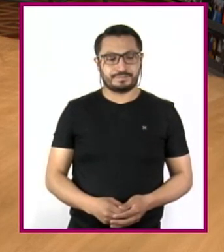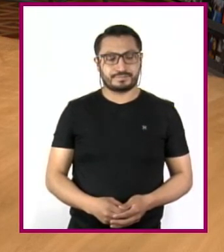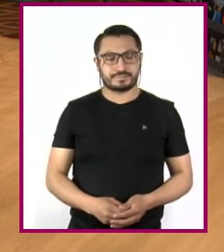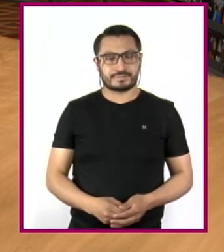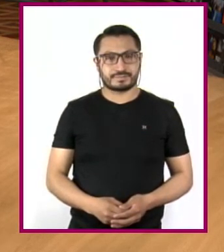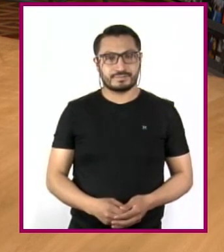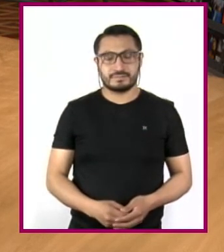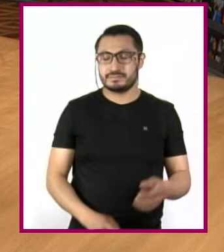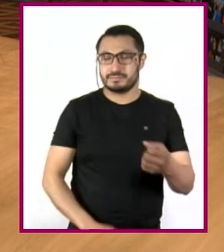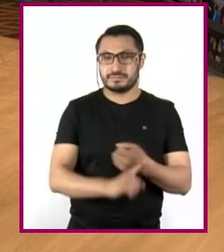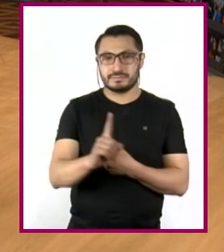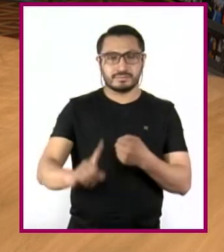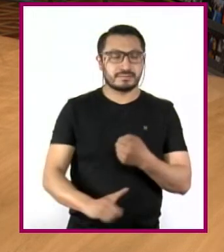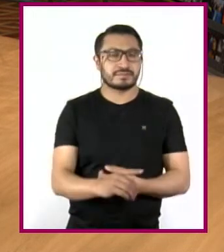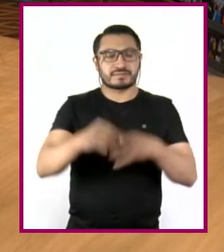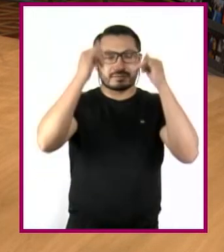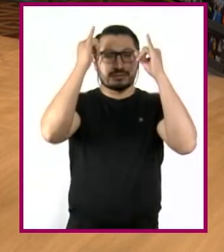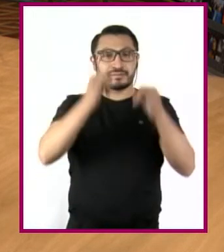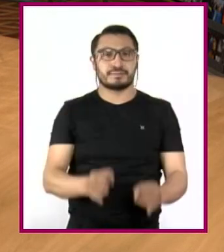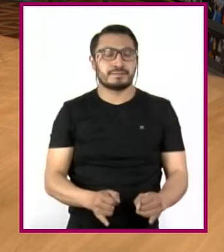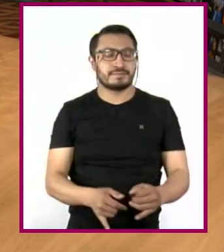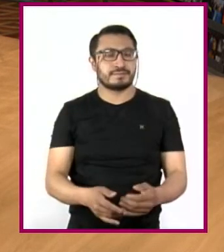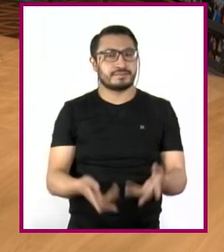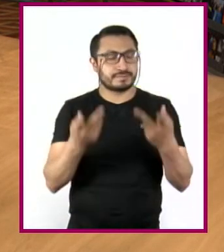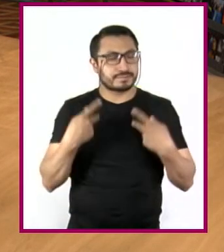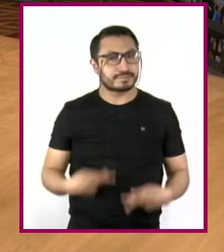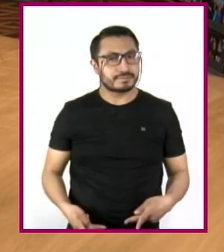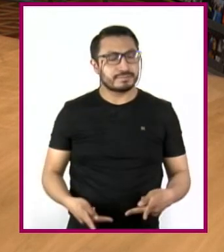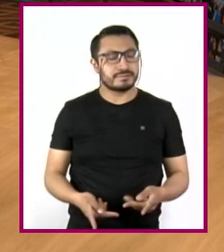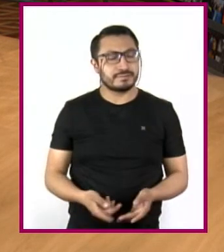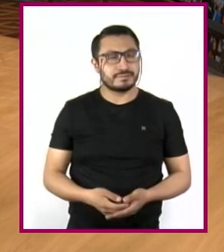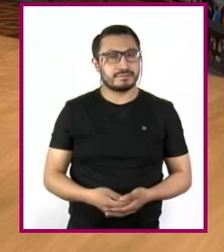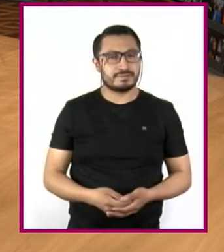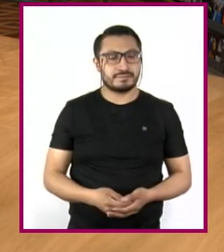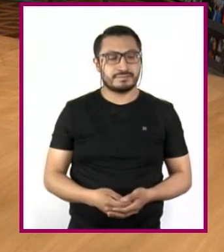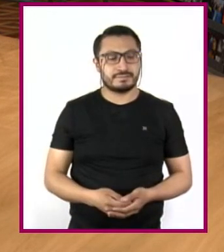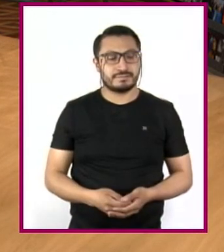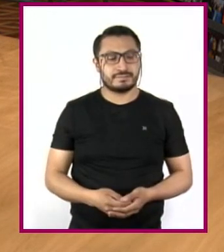Con que el problema de la identidad personal.